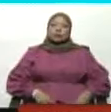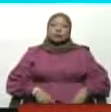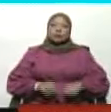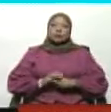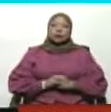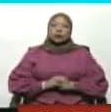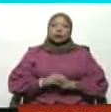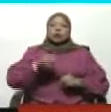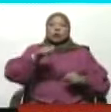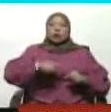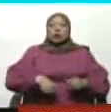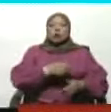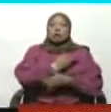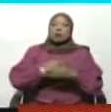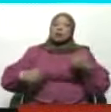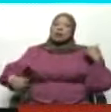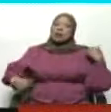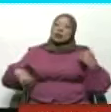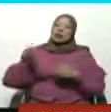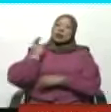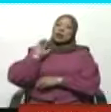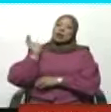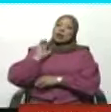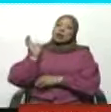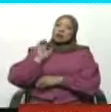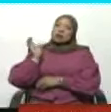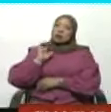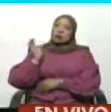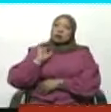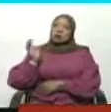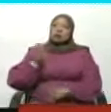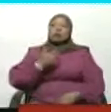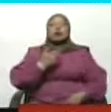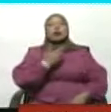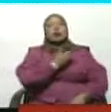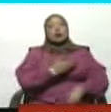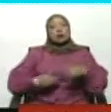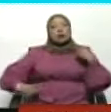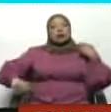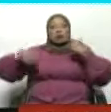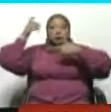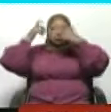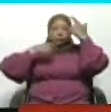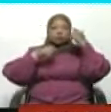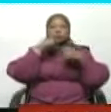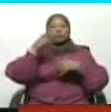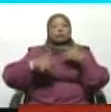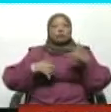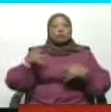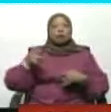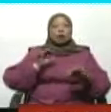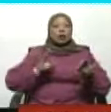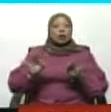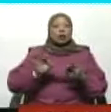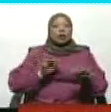Hoy presidente de la Asamblea Nacional. Comandante Chávez lo juramentó vicepresidente de la República en un acto en el Teresa